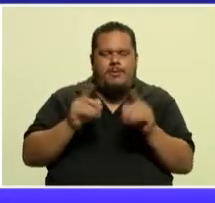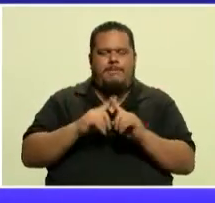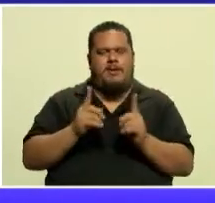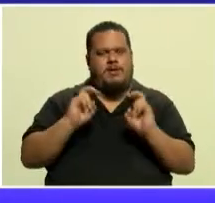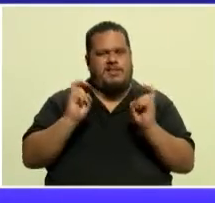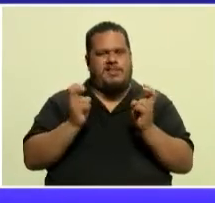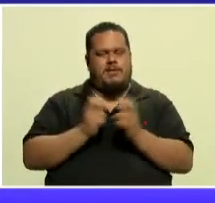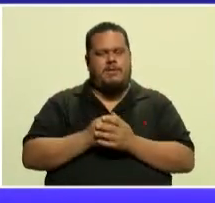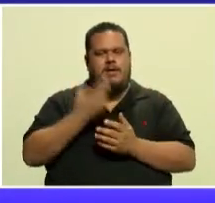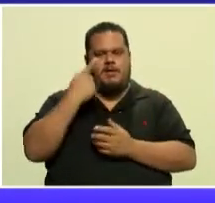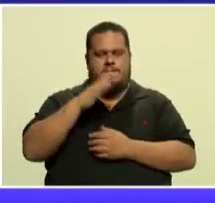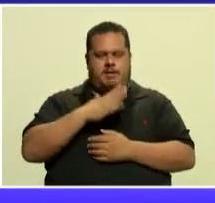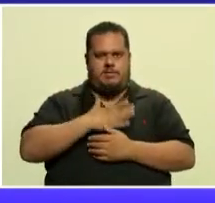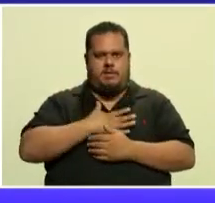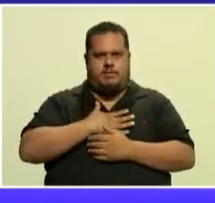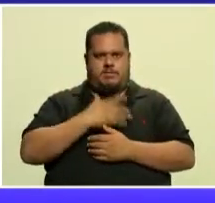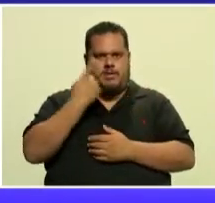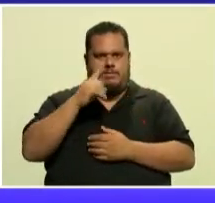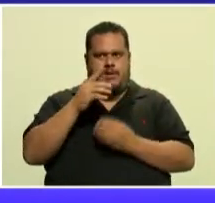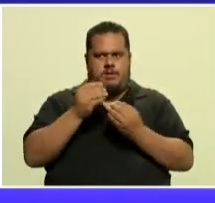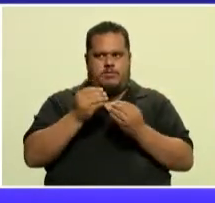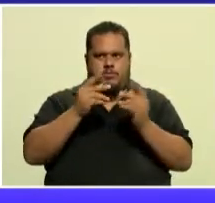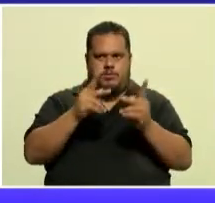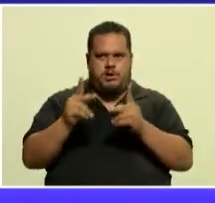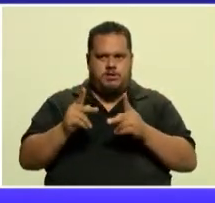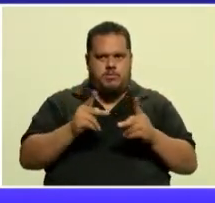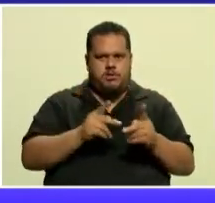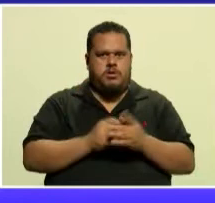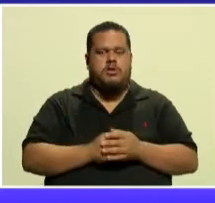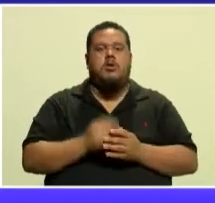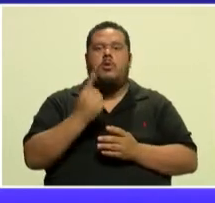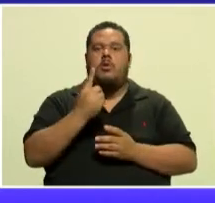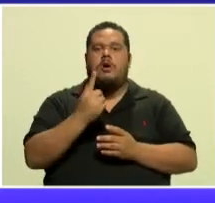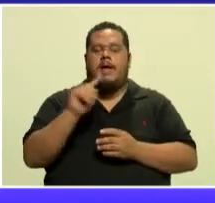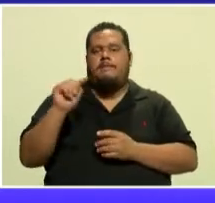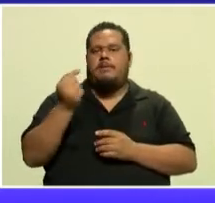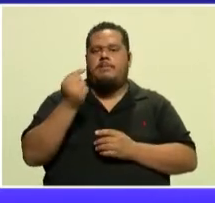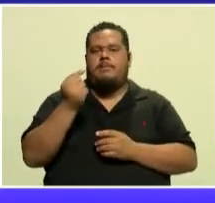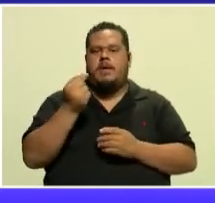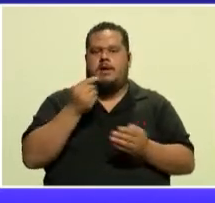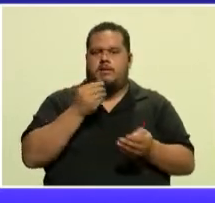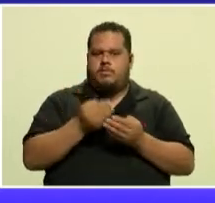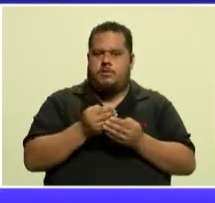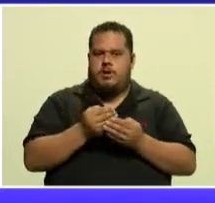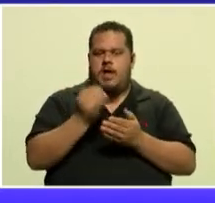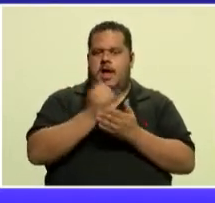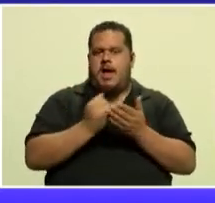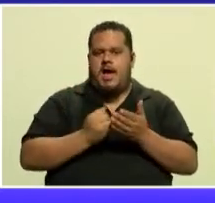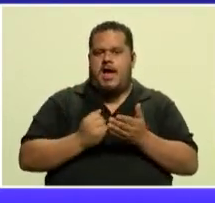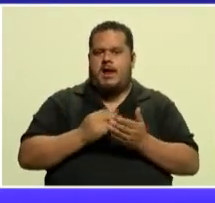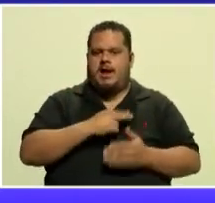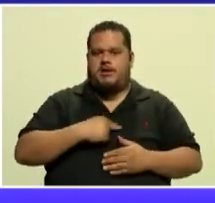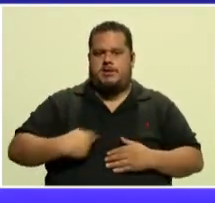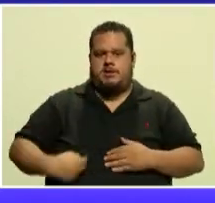que para mí y para mucha gente fue una primera aproximación al arte chino